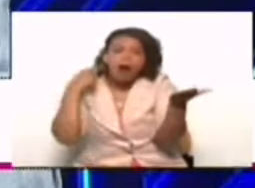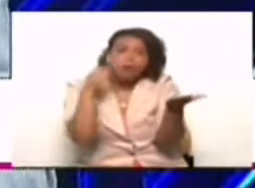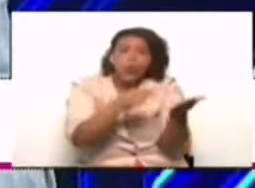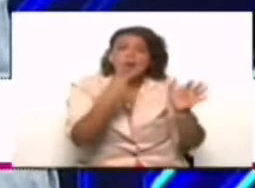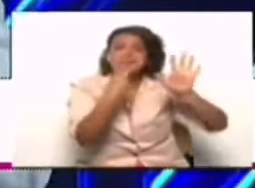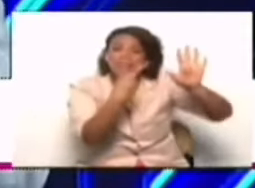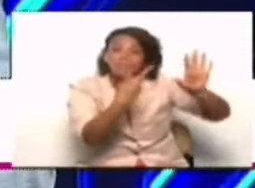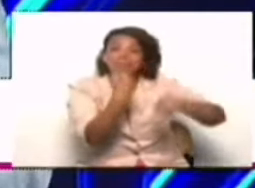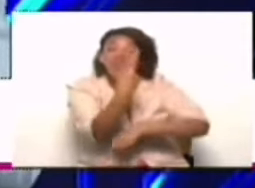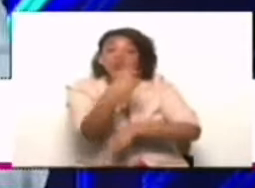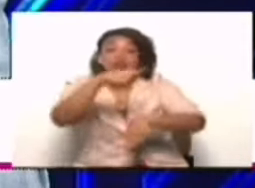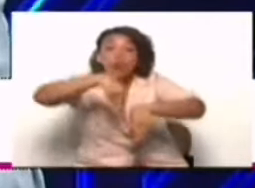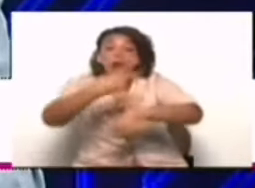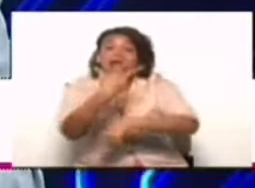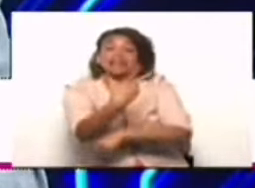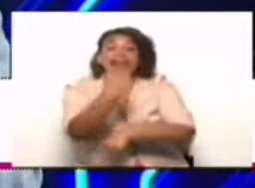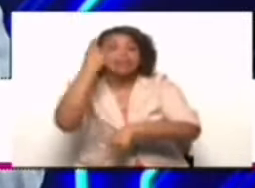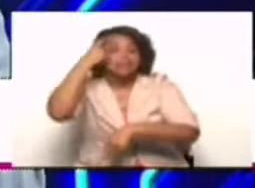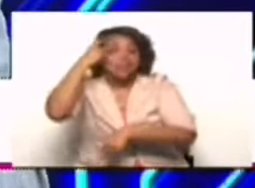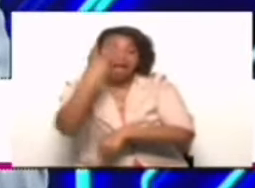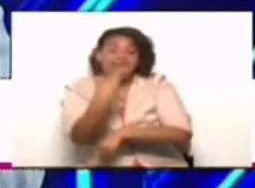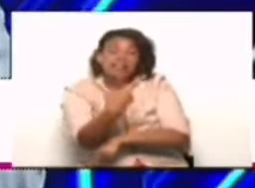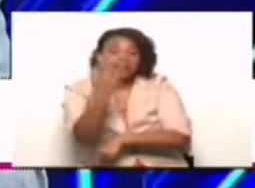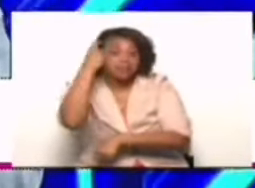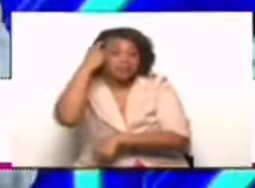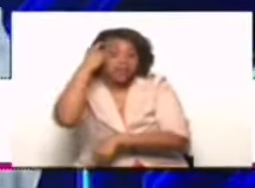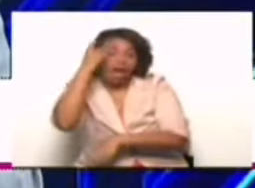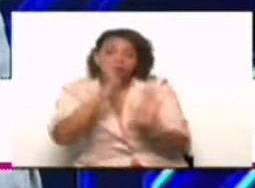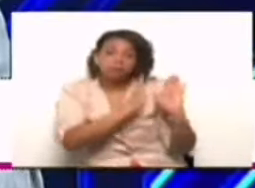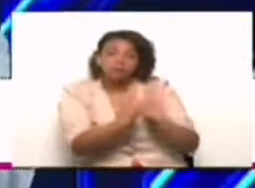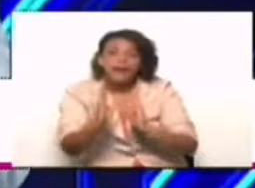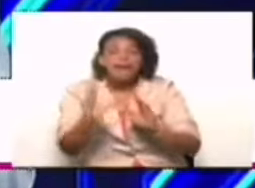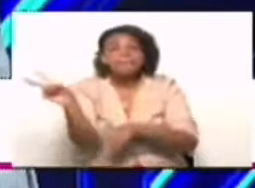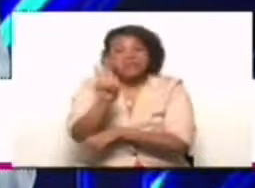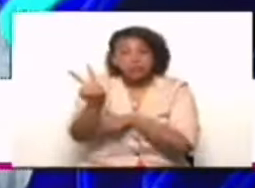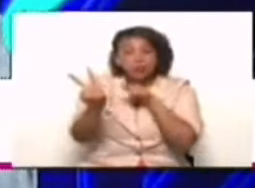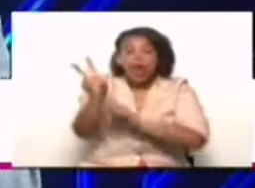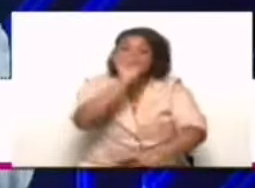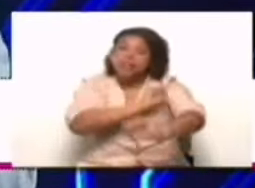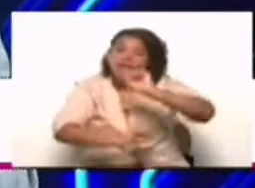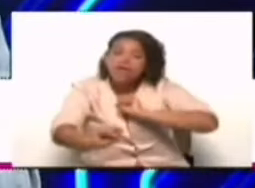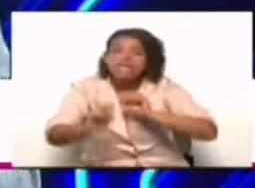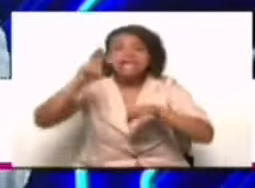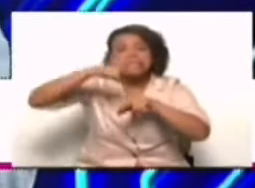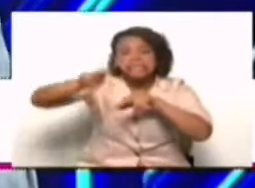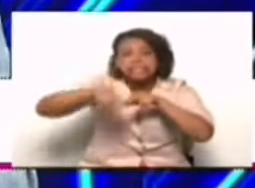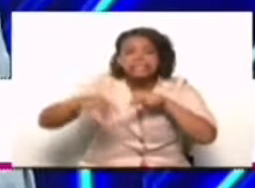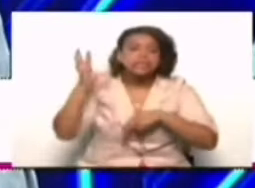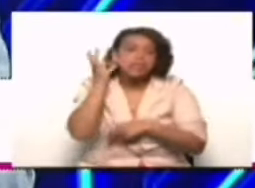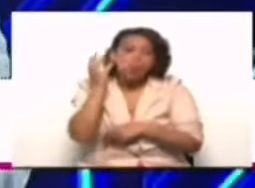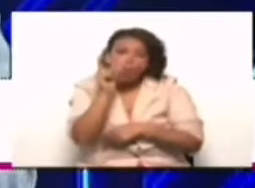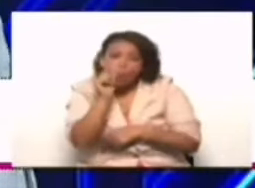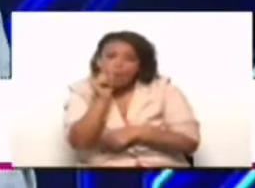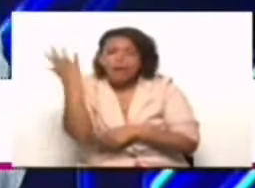72 horas TikTok debe responder, si no la República Bolivariana de Venezuela, en defensa de sus niños y niñas y el derecho a la